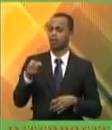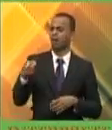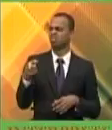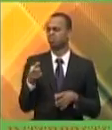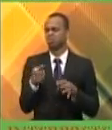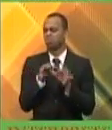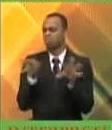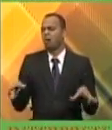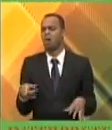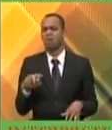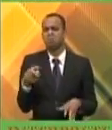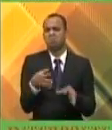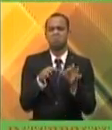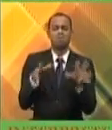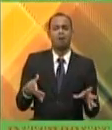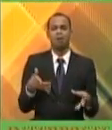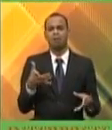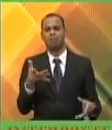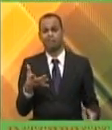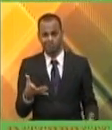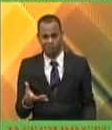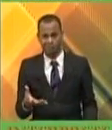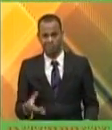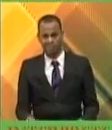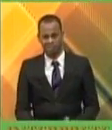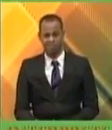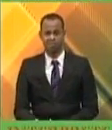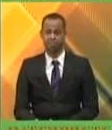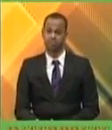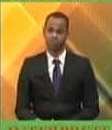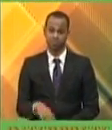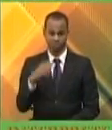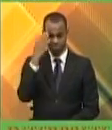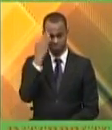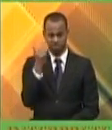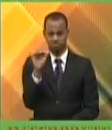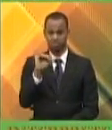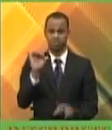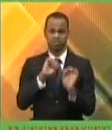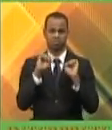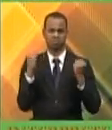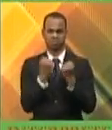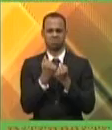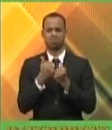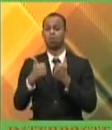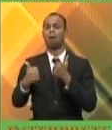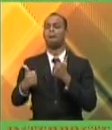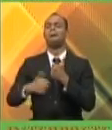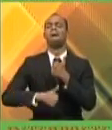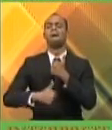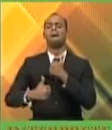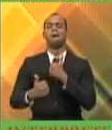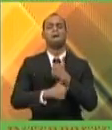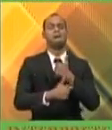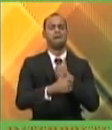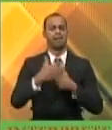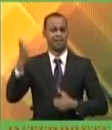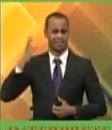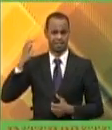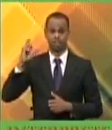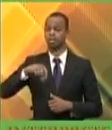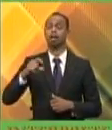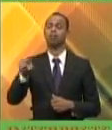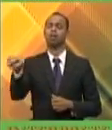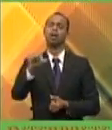sirve para nada déjame aquí porque es como la sociedad esclavista necesitaba esclavos